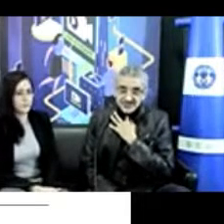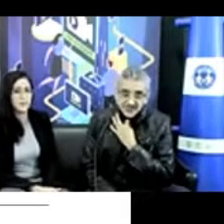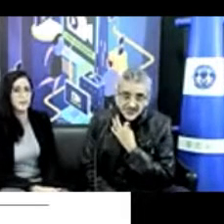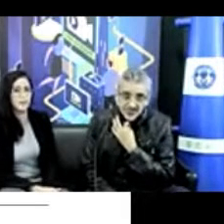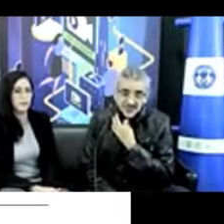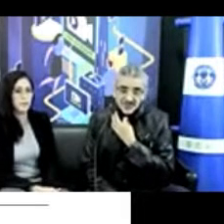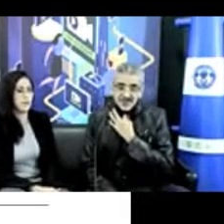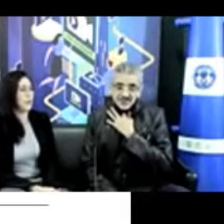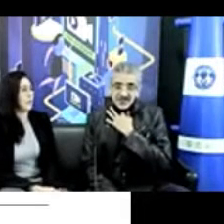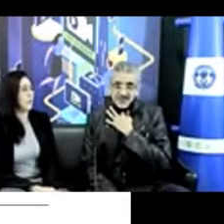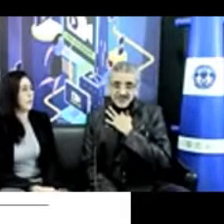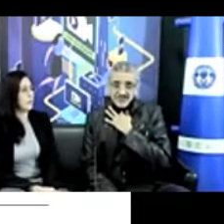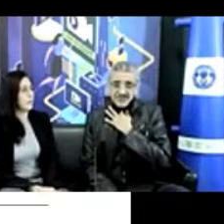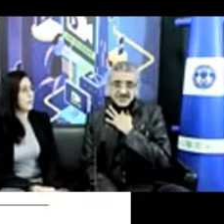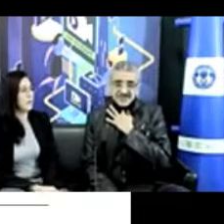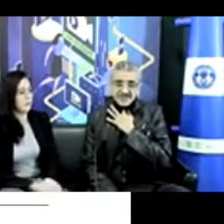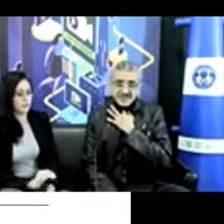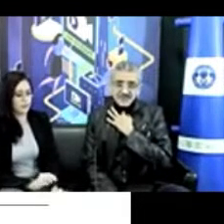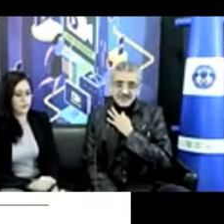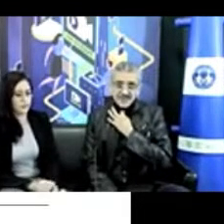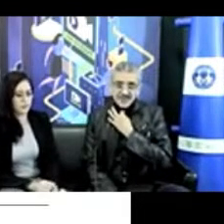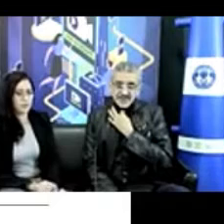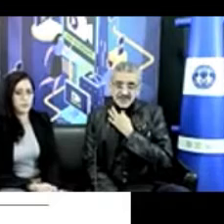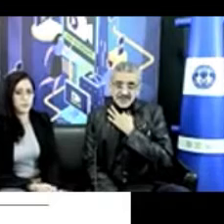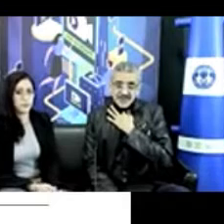daños. Bueno, entonces,